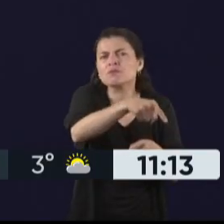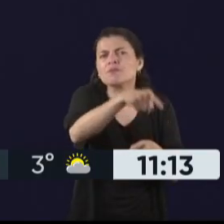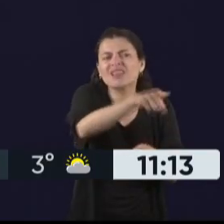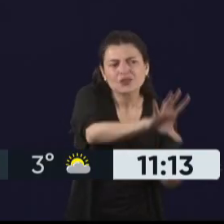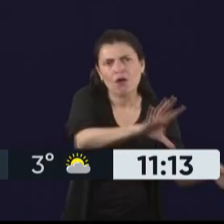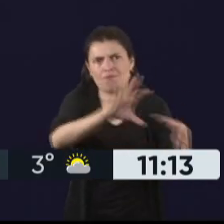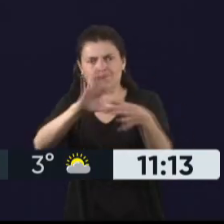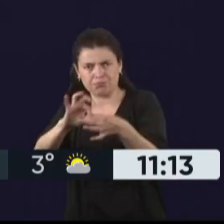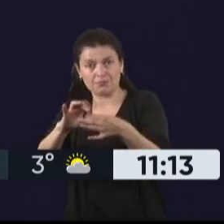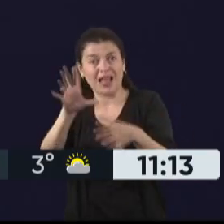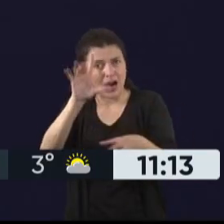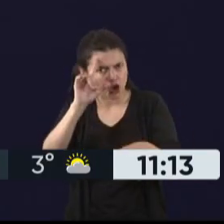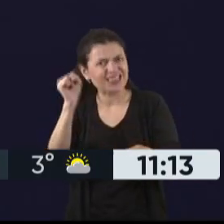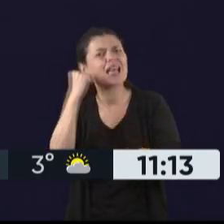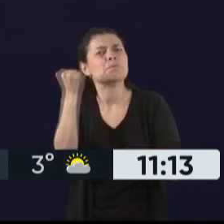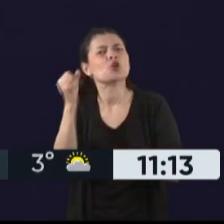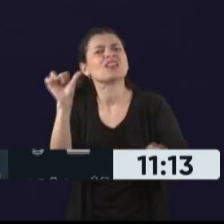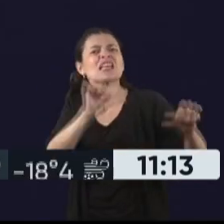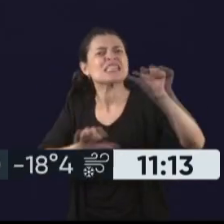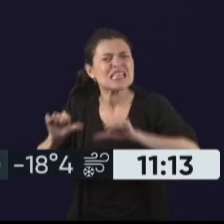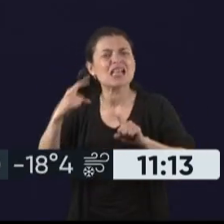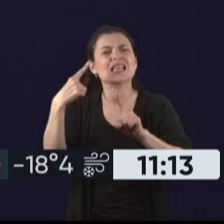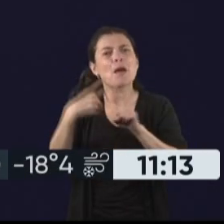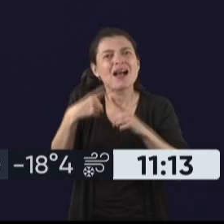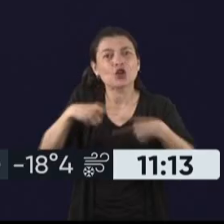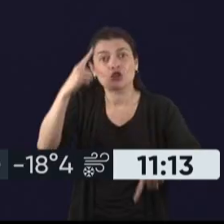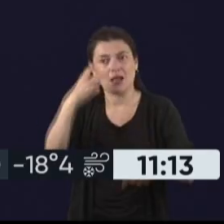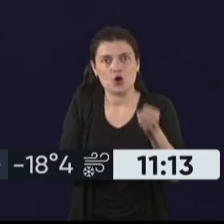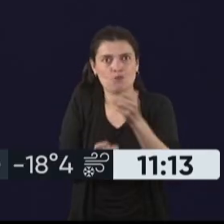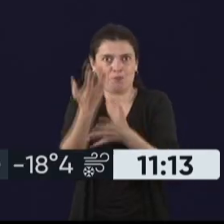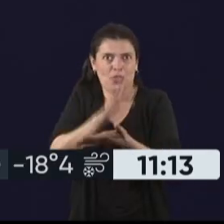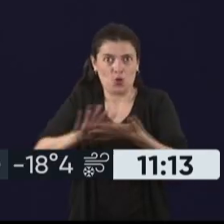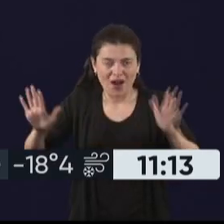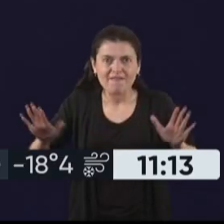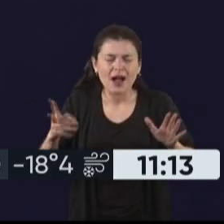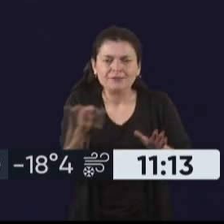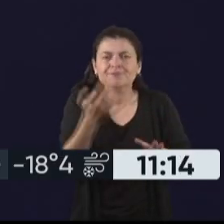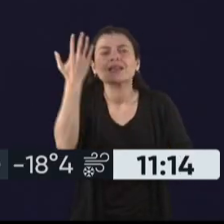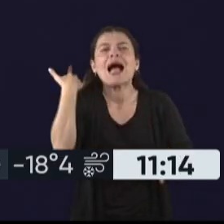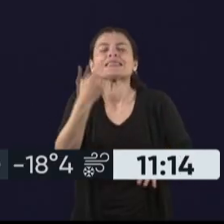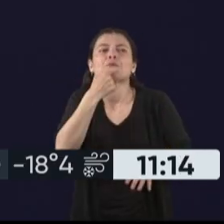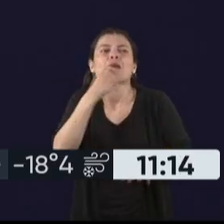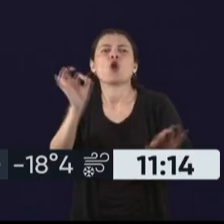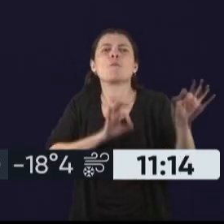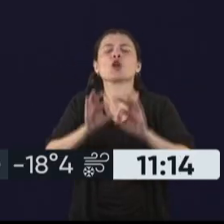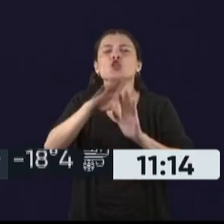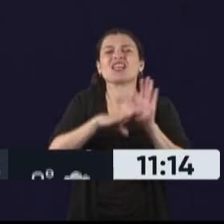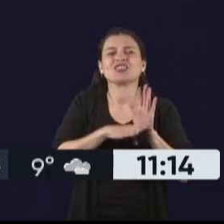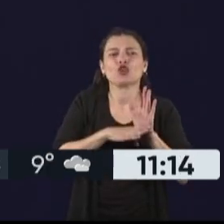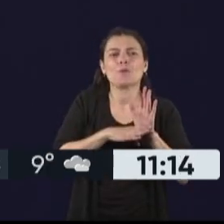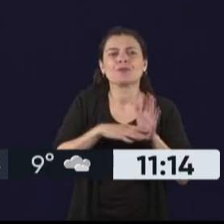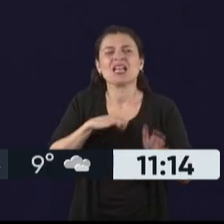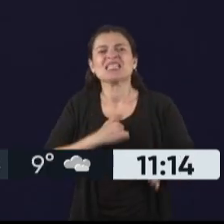la ciencia y la innovación, tenía proyectos tales como